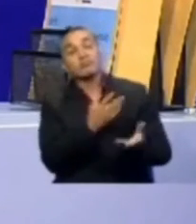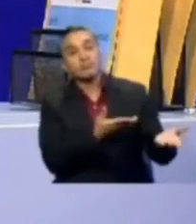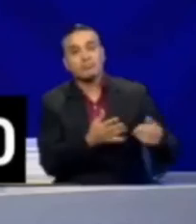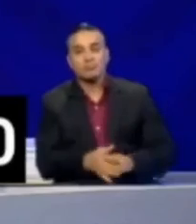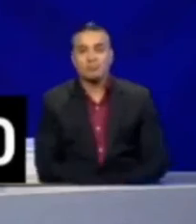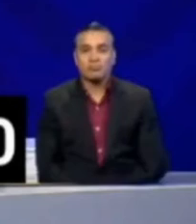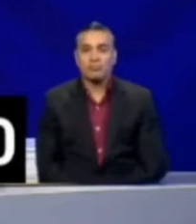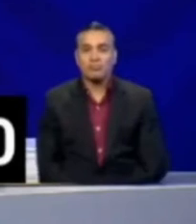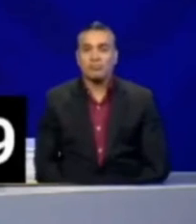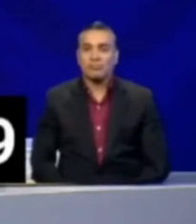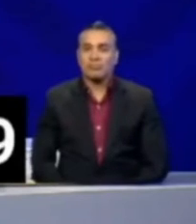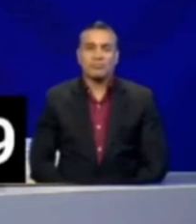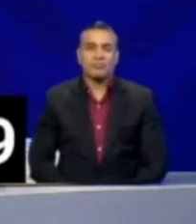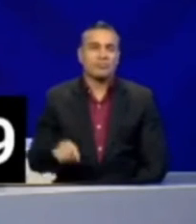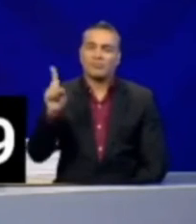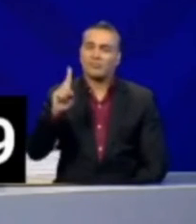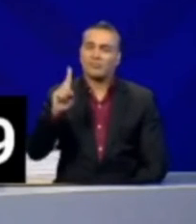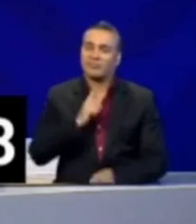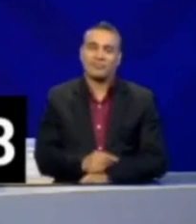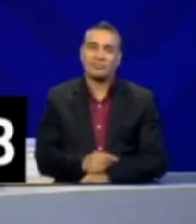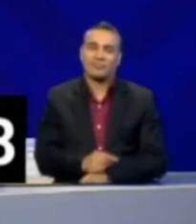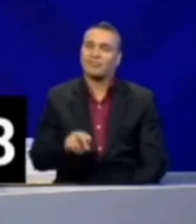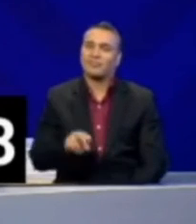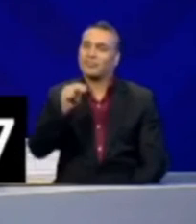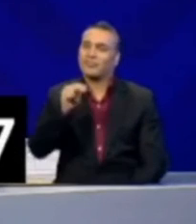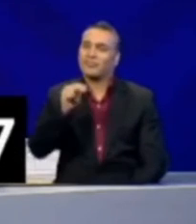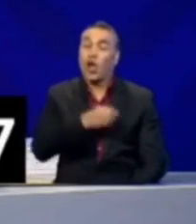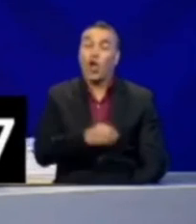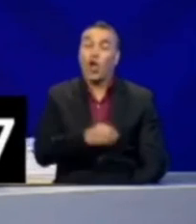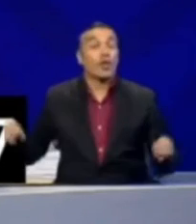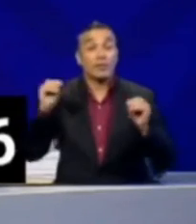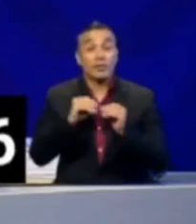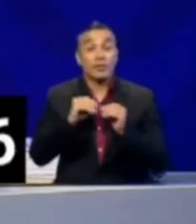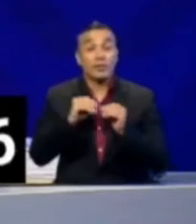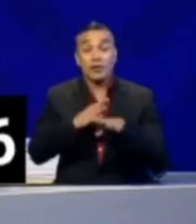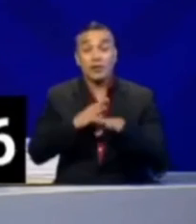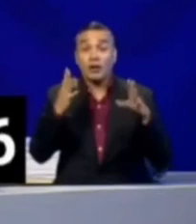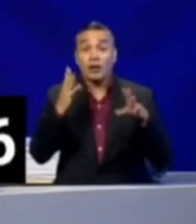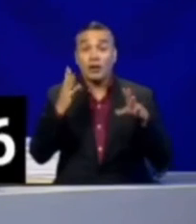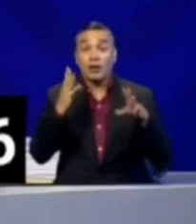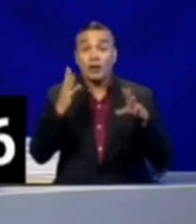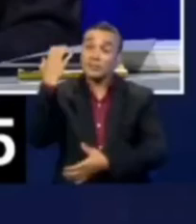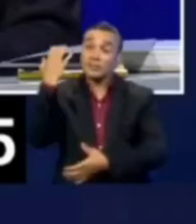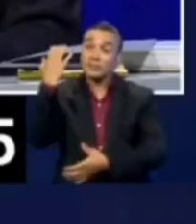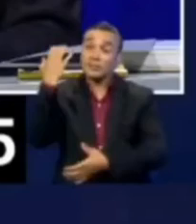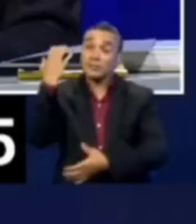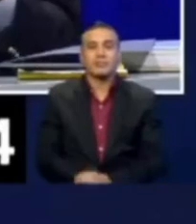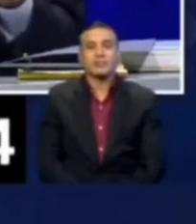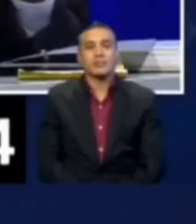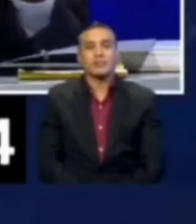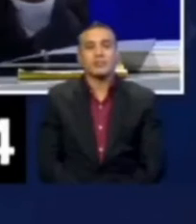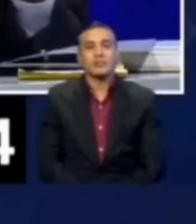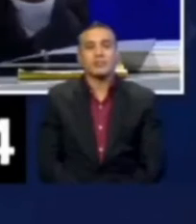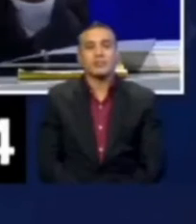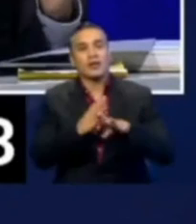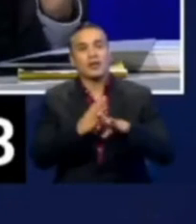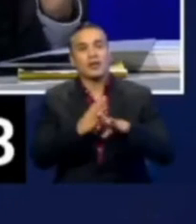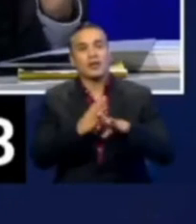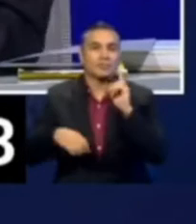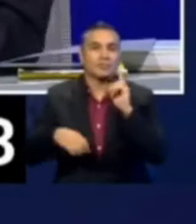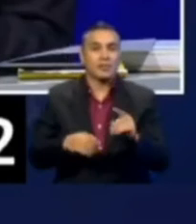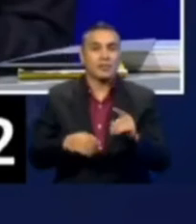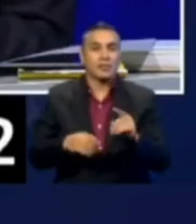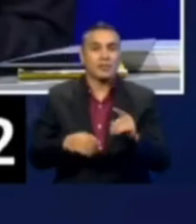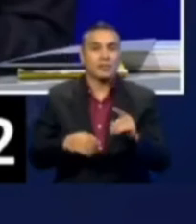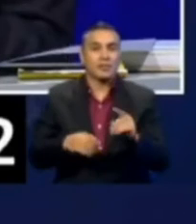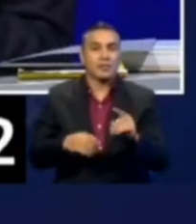pregunta. No, Andrés, no mientas otra vez. Hablas de que no hay que hablar del pasado y solo te refieres al pasado. Hay que